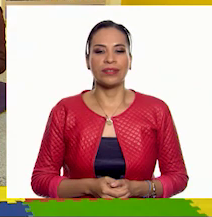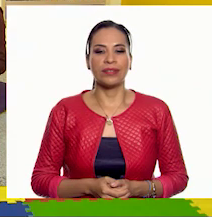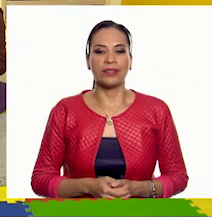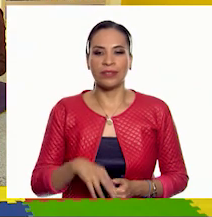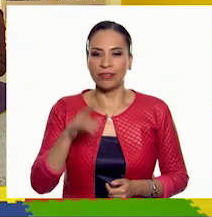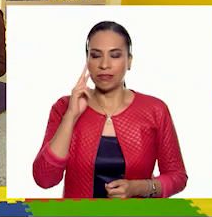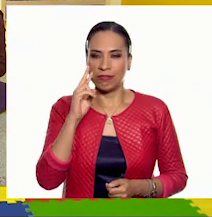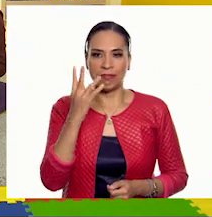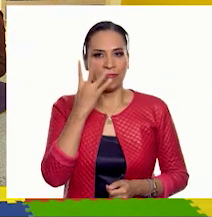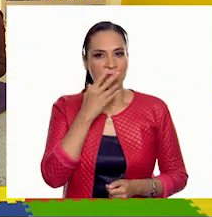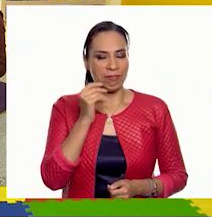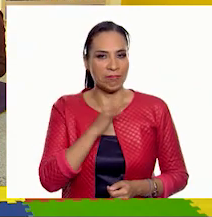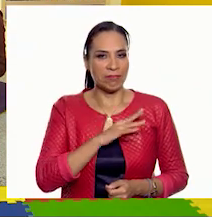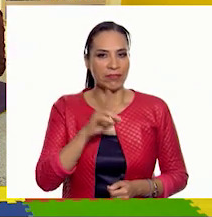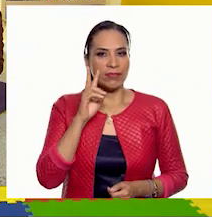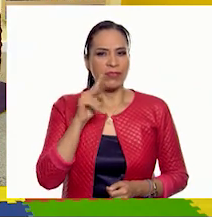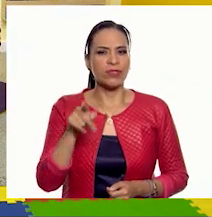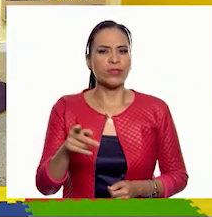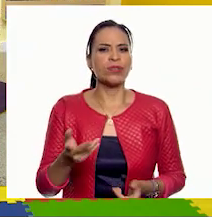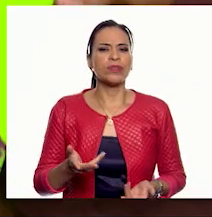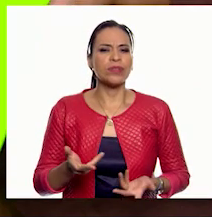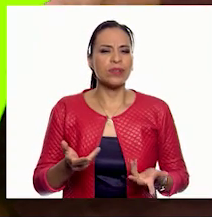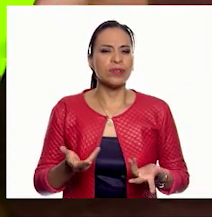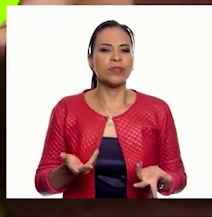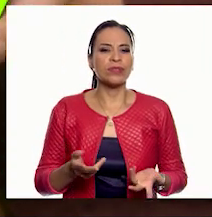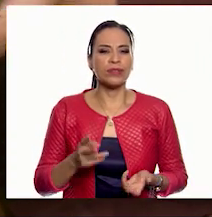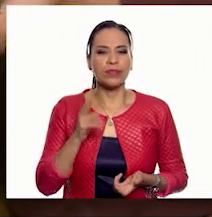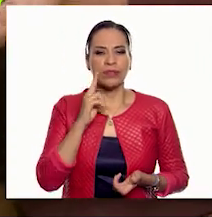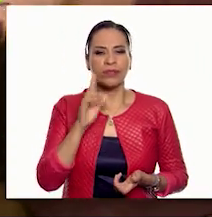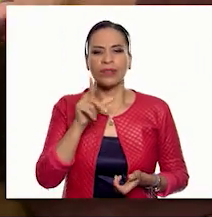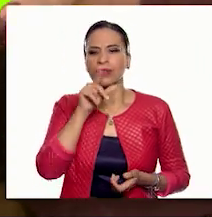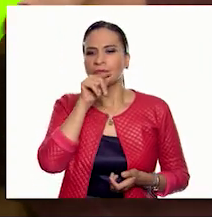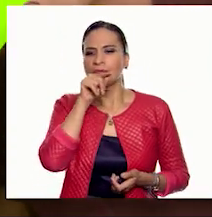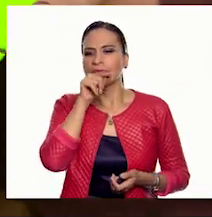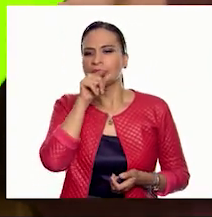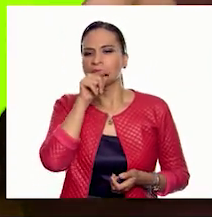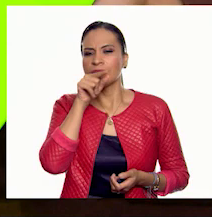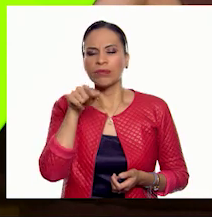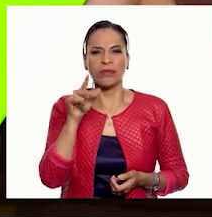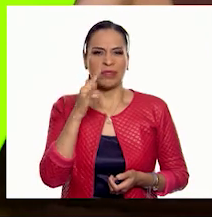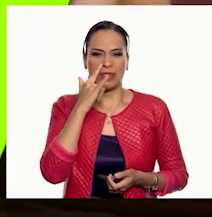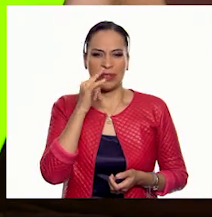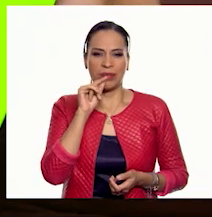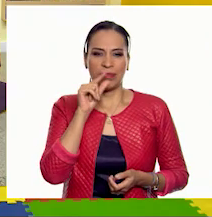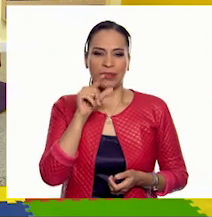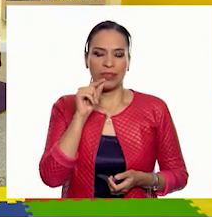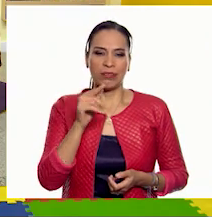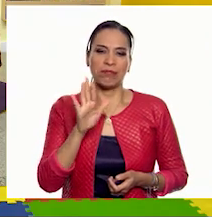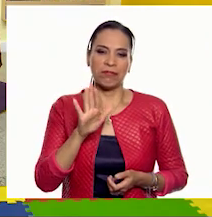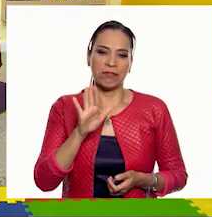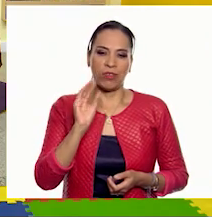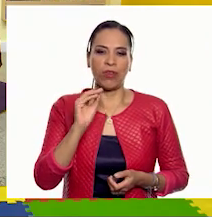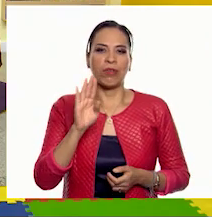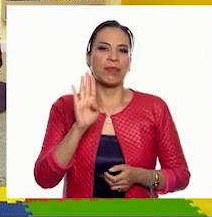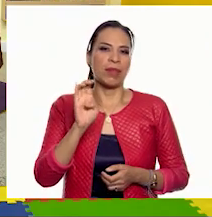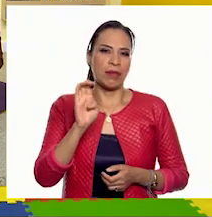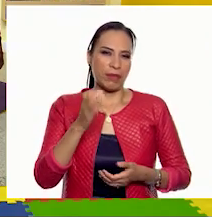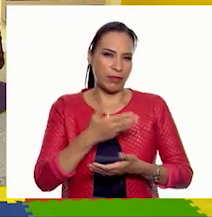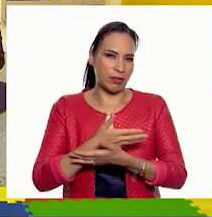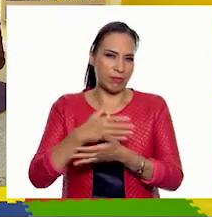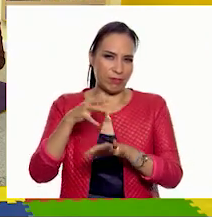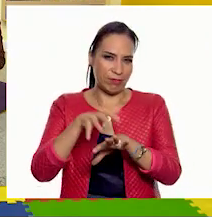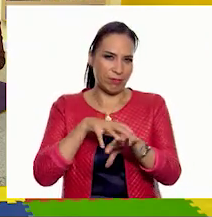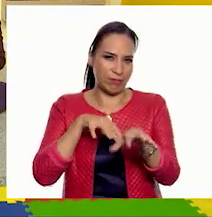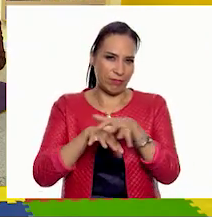Está increíble, Ramón. A ver, tú. Parecen unos pajaritos, Ramón. O unos pies de bebé.